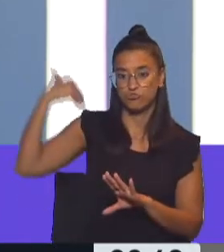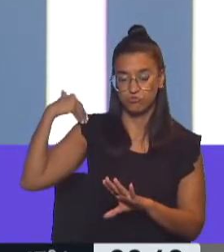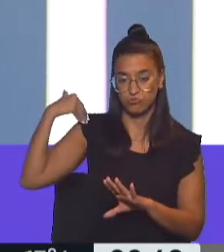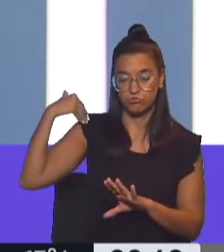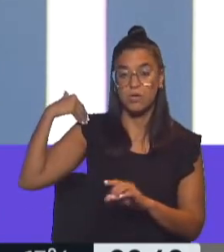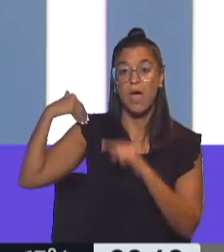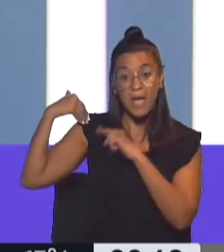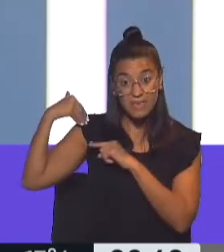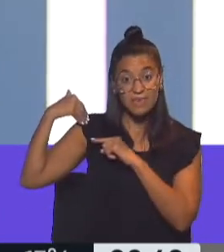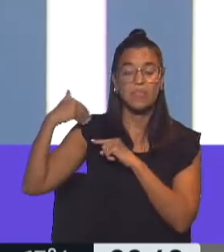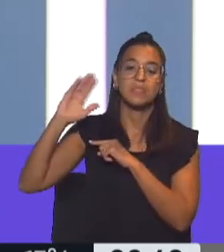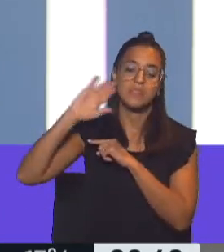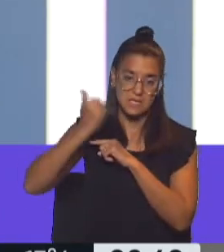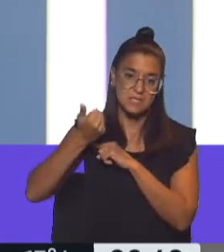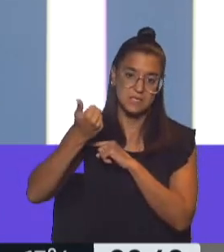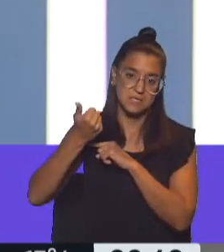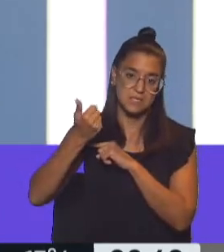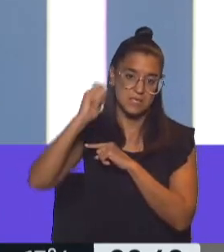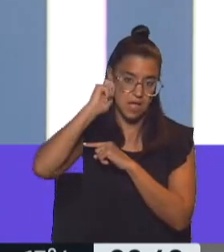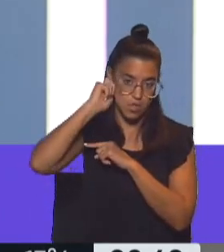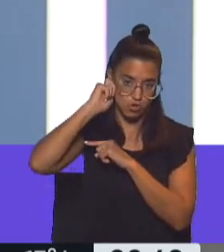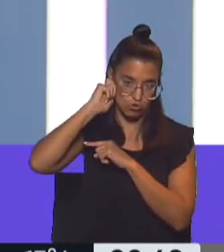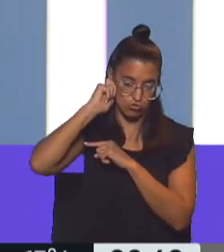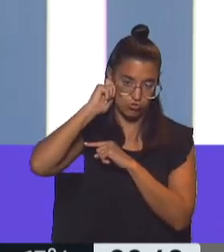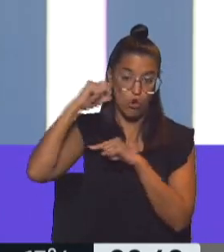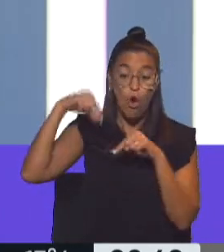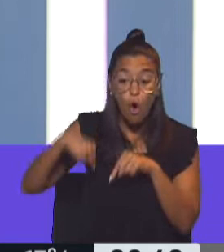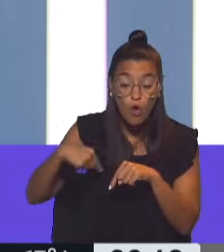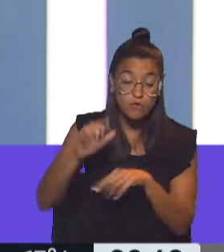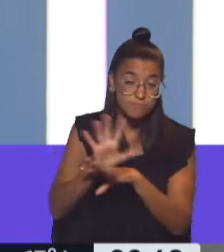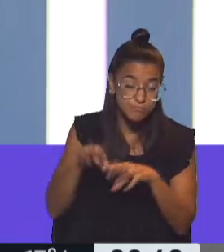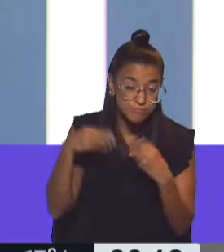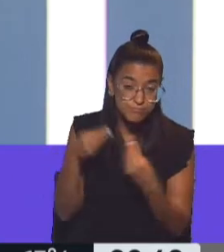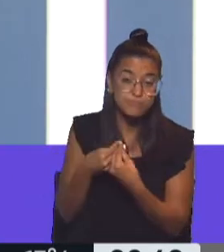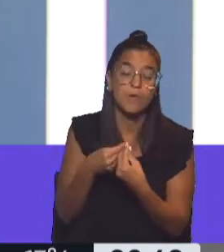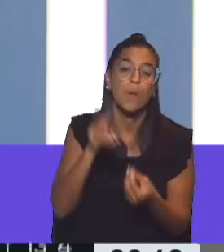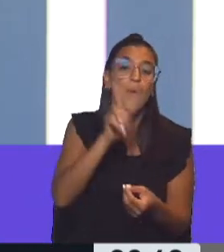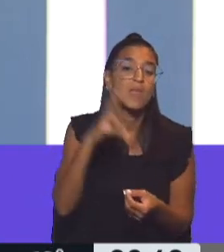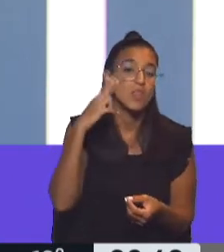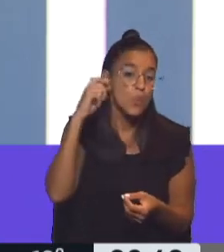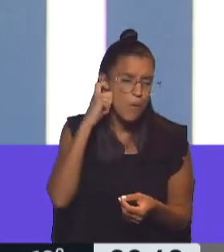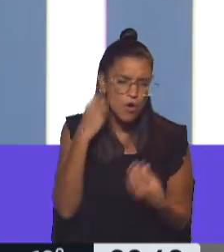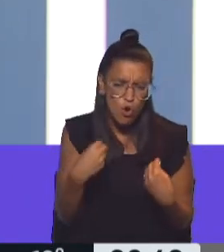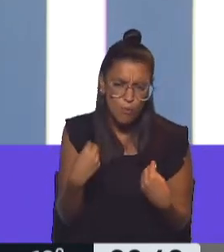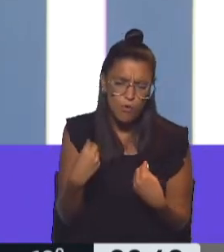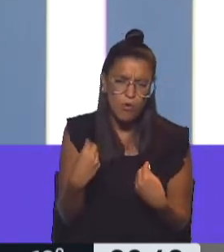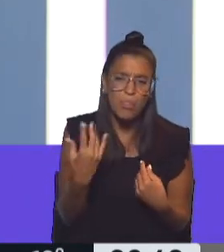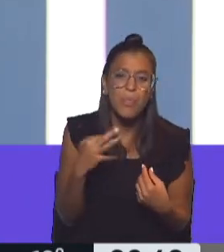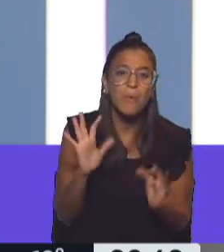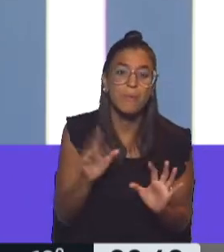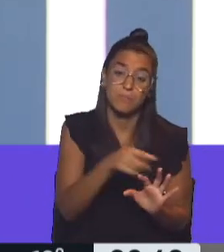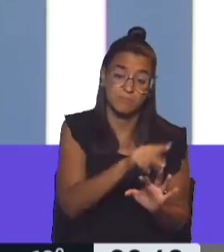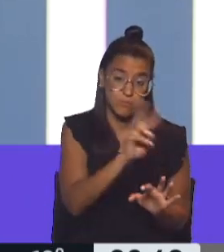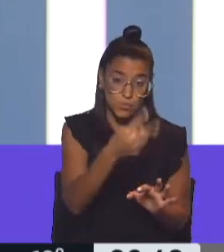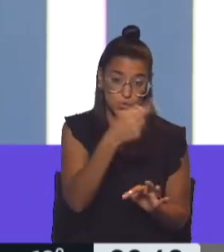años este pibe tenía 16 años hoy tendría 29 como tendría sí porque te piden está